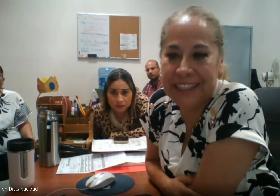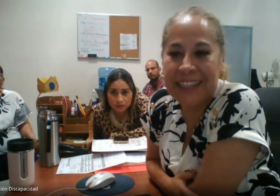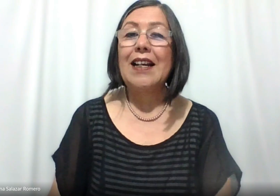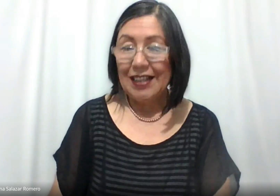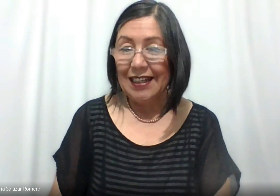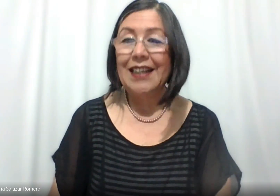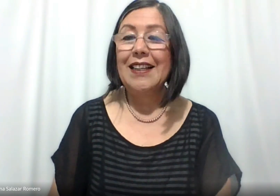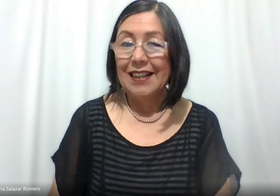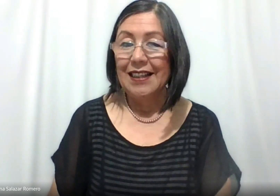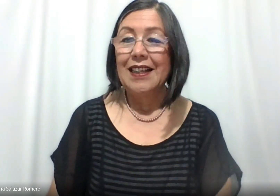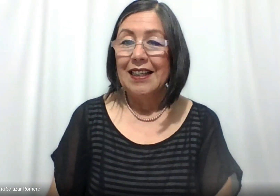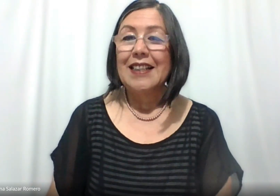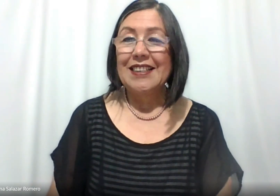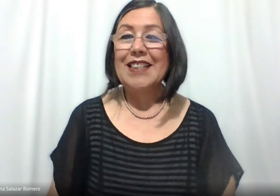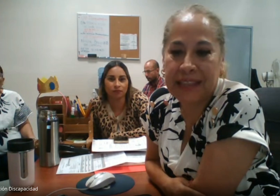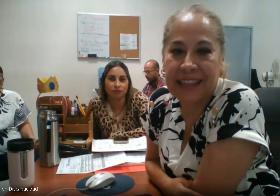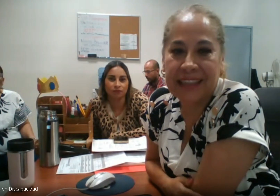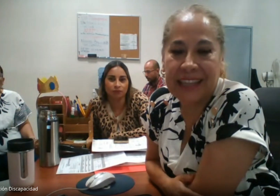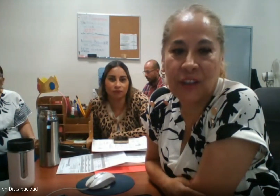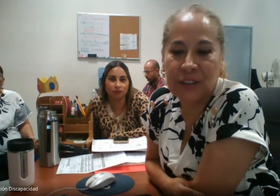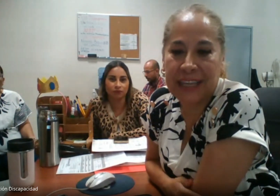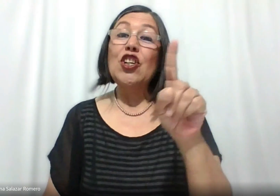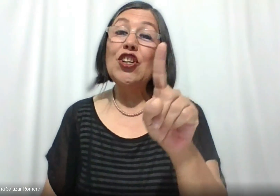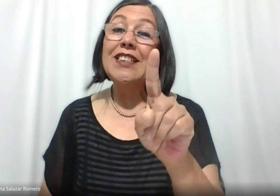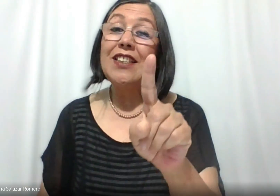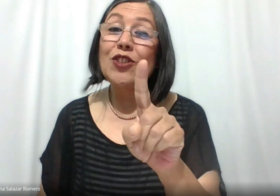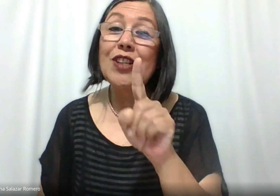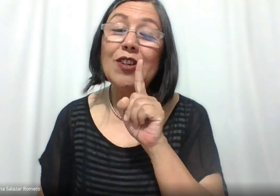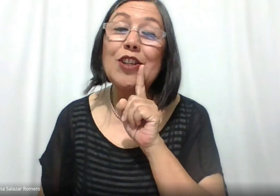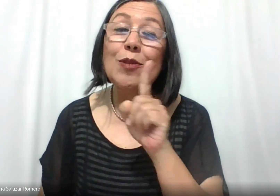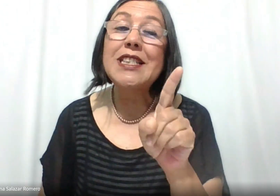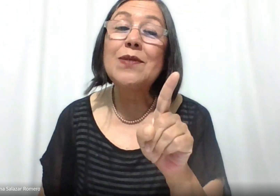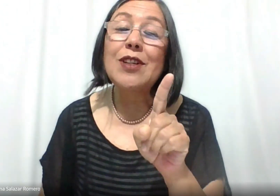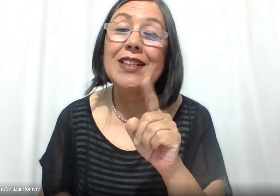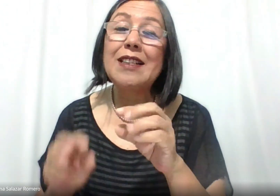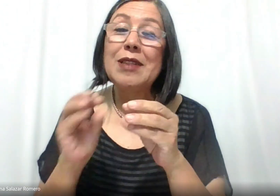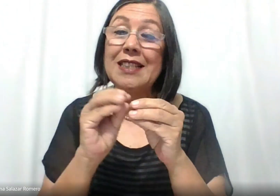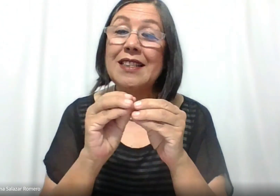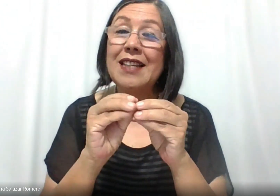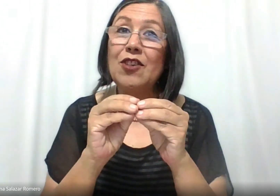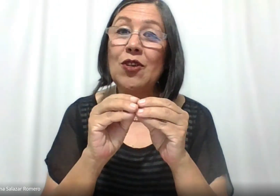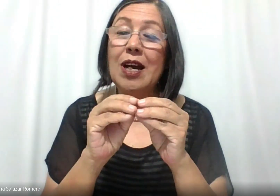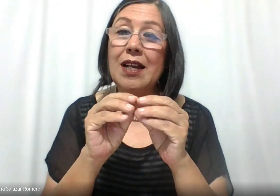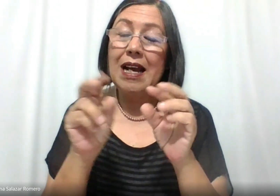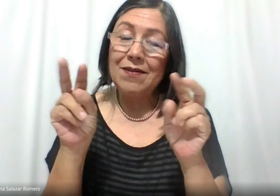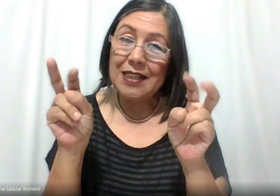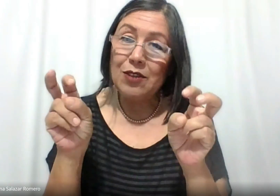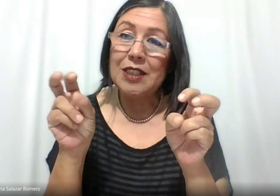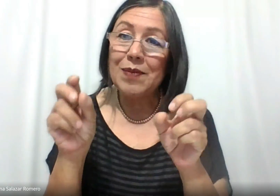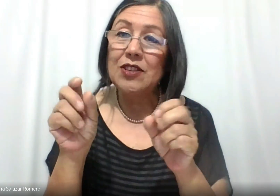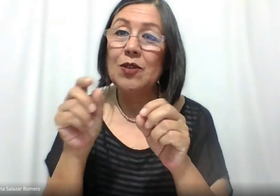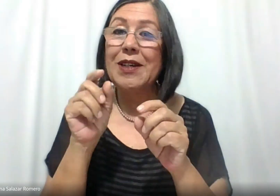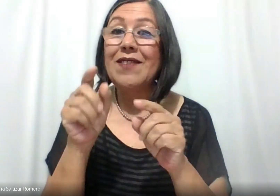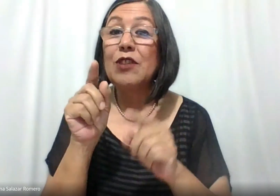inclusión. Ok. Pues gracias de parte de todos. Yo creo que sí, doctora, lo que yo percibo que va a ser necesario abrir